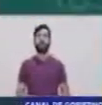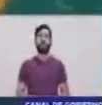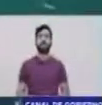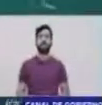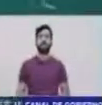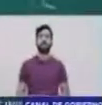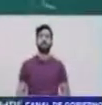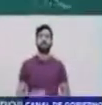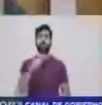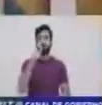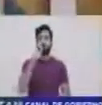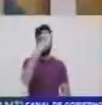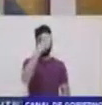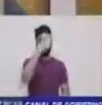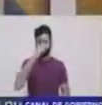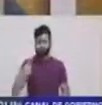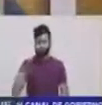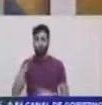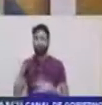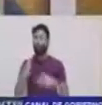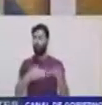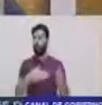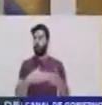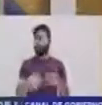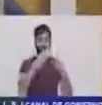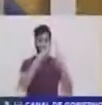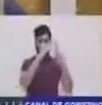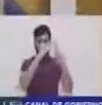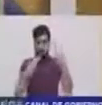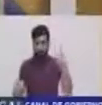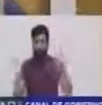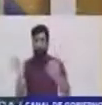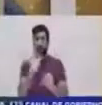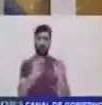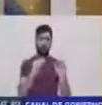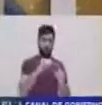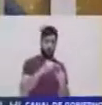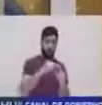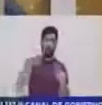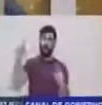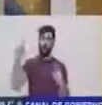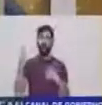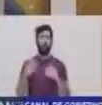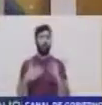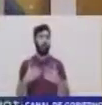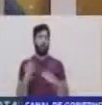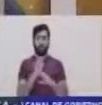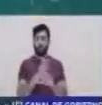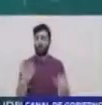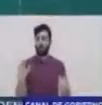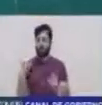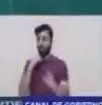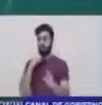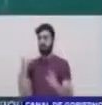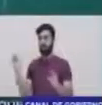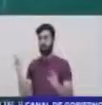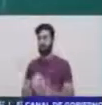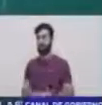ser, recordémonos que las diagonales de un paralelogramo son de la misma medida. Voy a utilizar esta diagonal